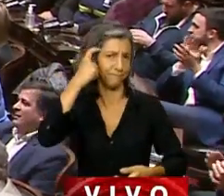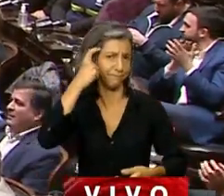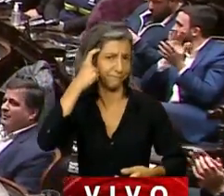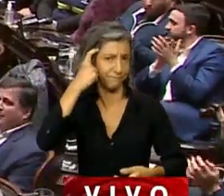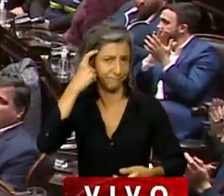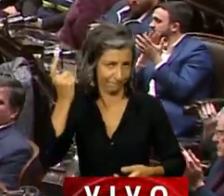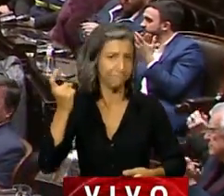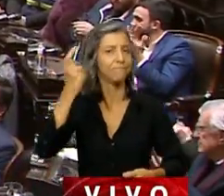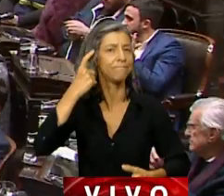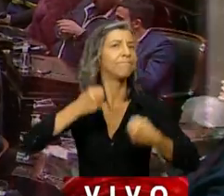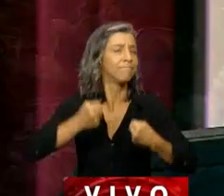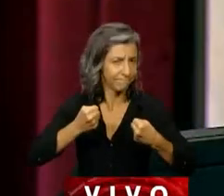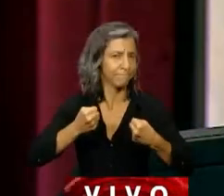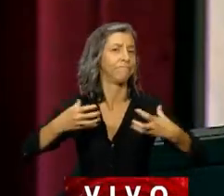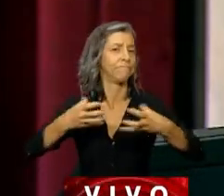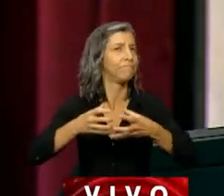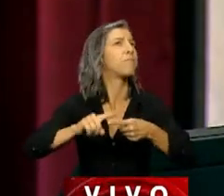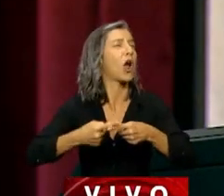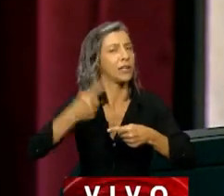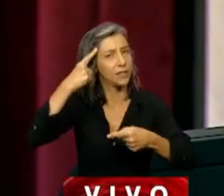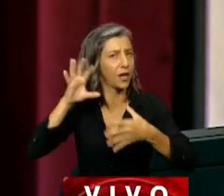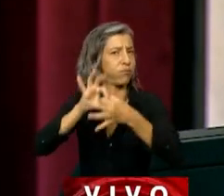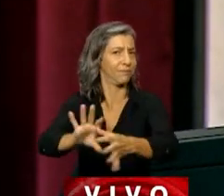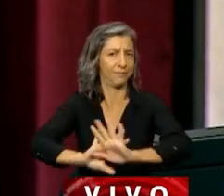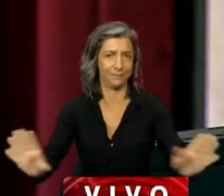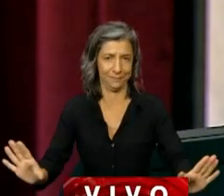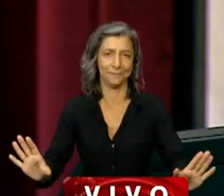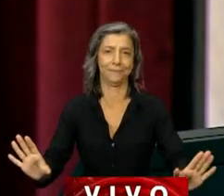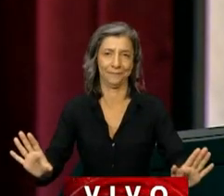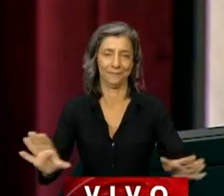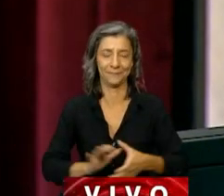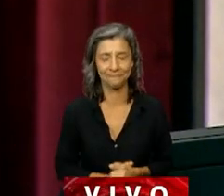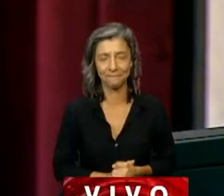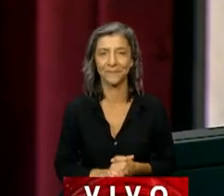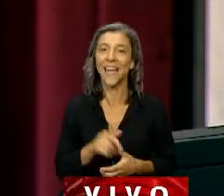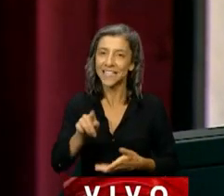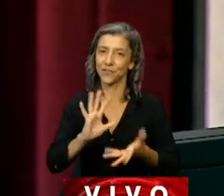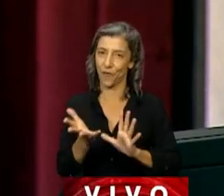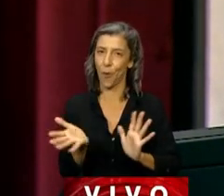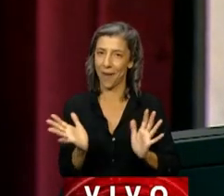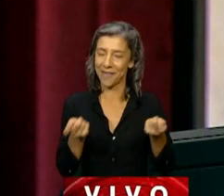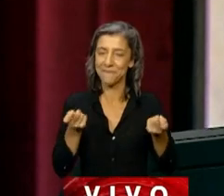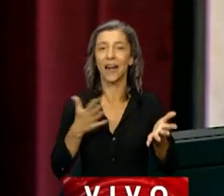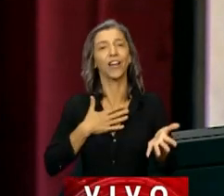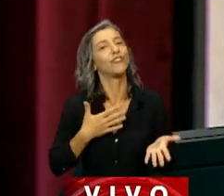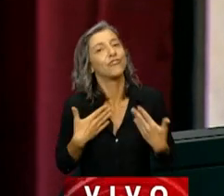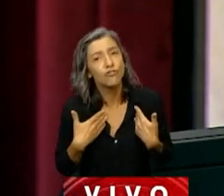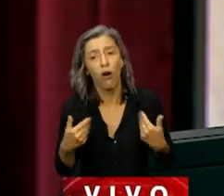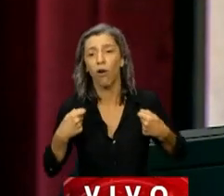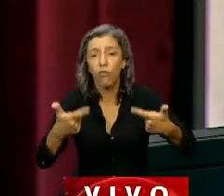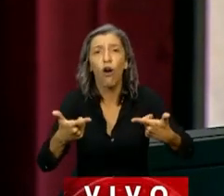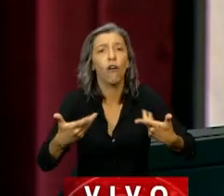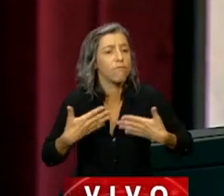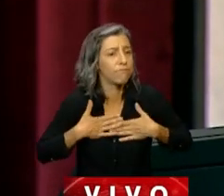Realmente ponerme a disposición de todos y de cada uno de ustedes, del agradecimiento